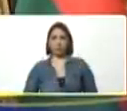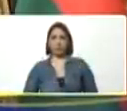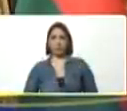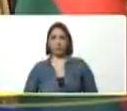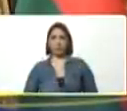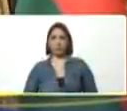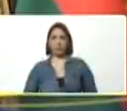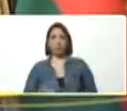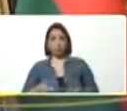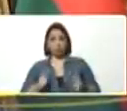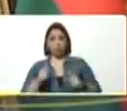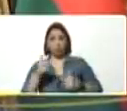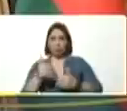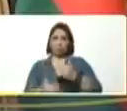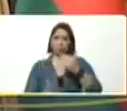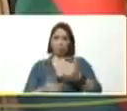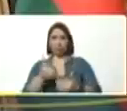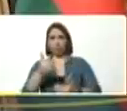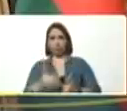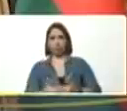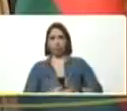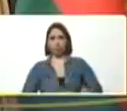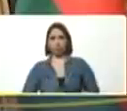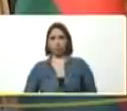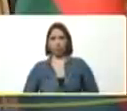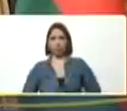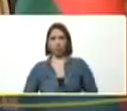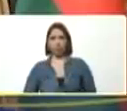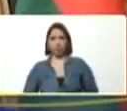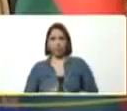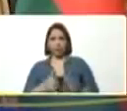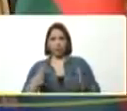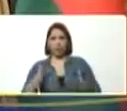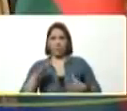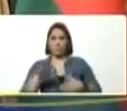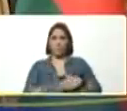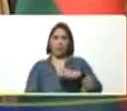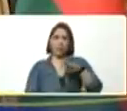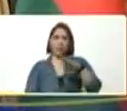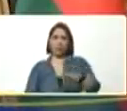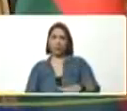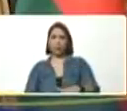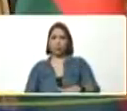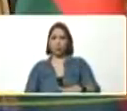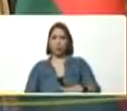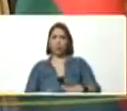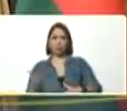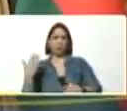y permitió avanzar a grandes pasos en aquellos años